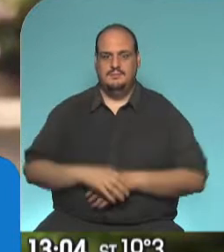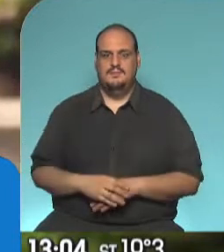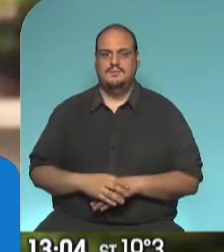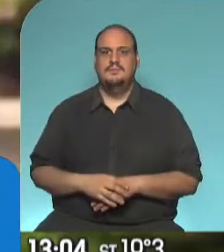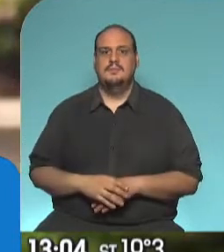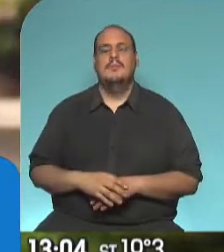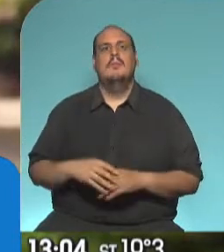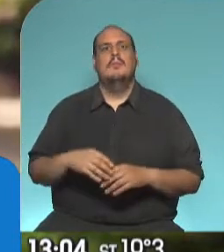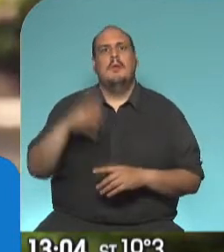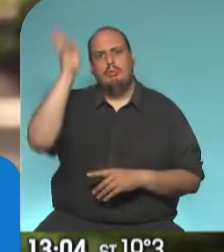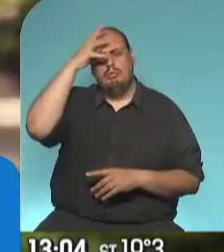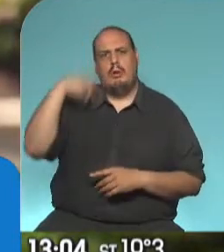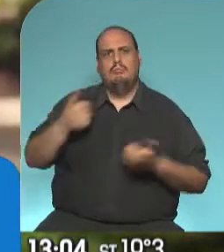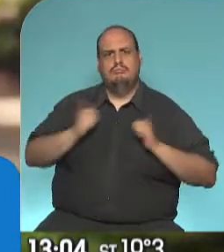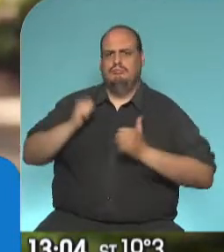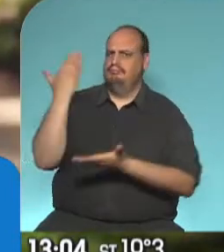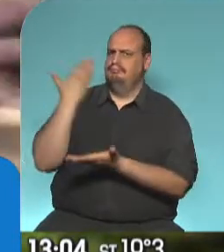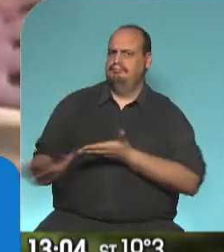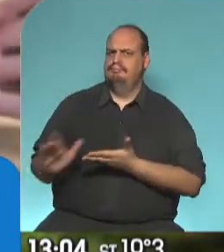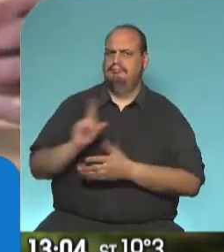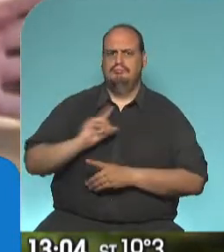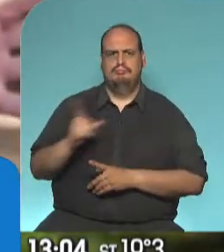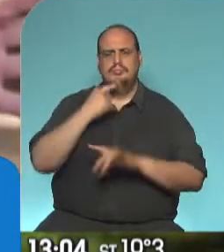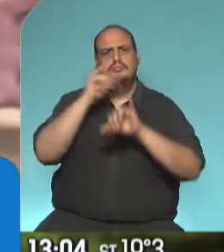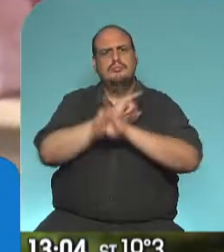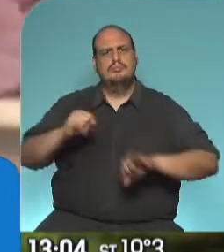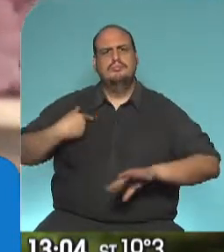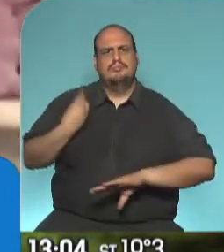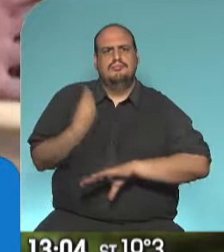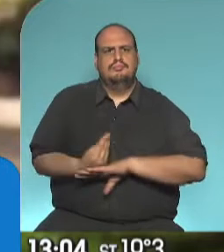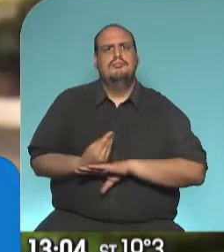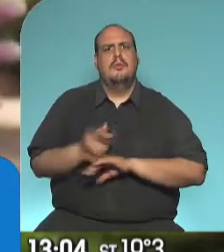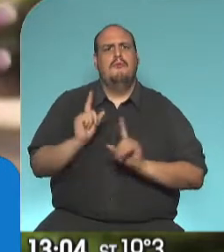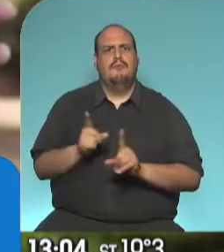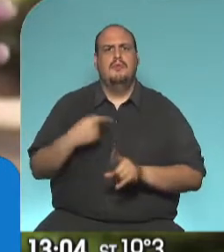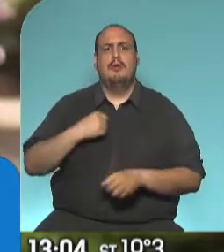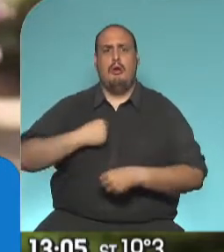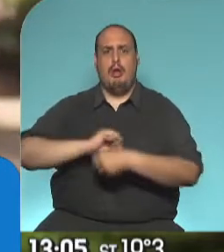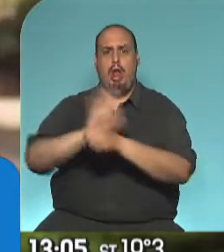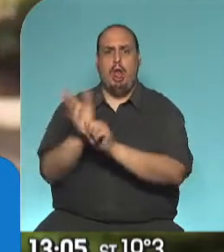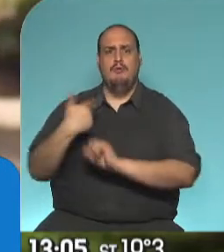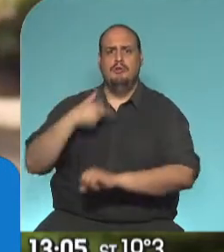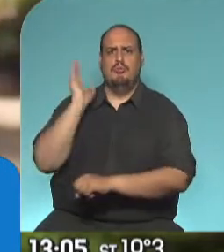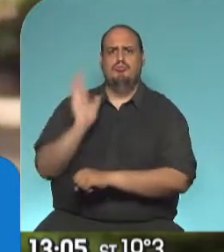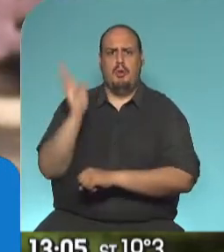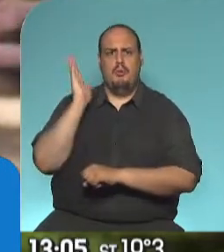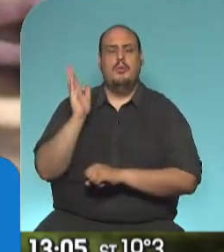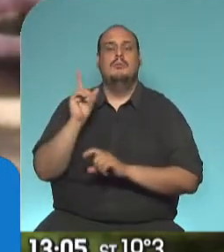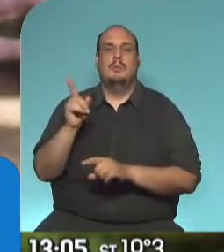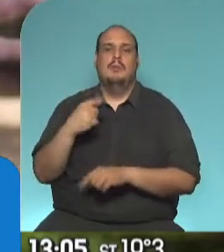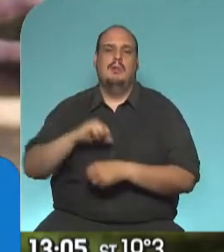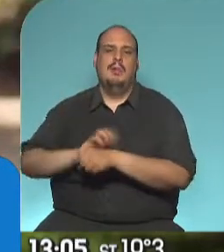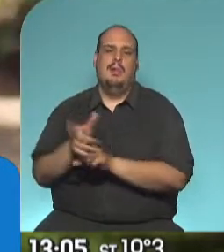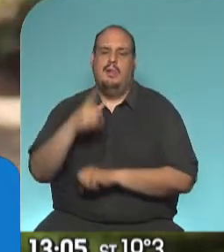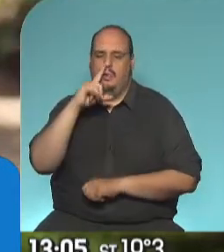Rechazando descansar, envió un mensaje claro. Sigue a cargo del gobierno y derrotó al coronavirus que volvió a minimizar, comparándolo con